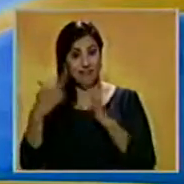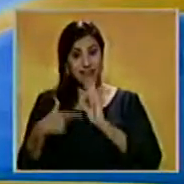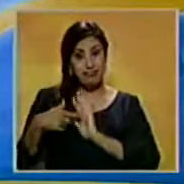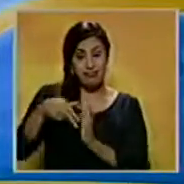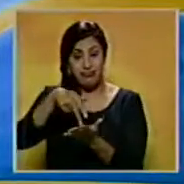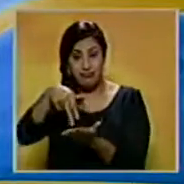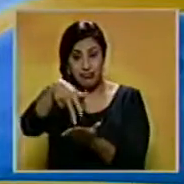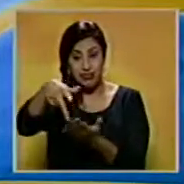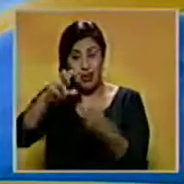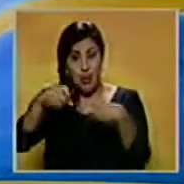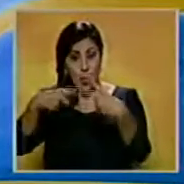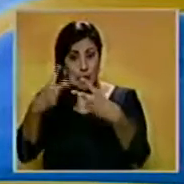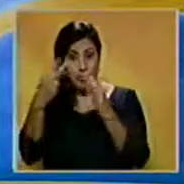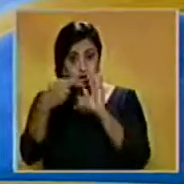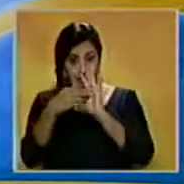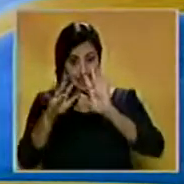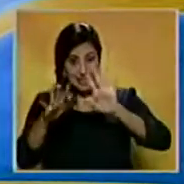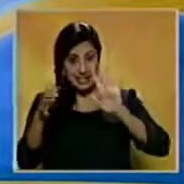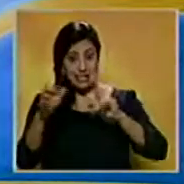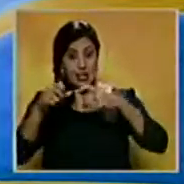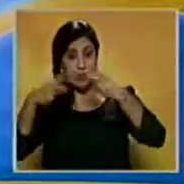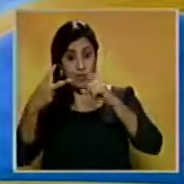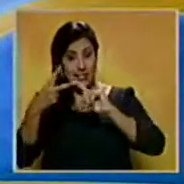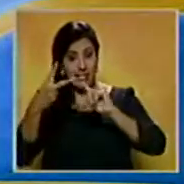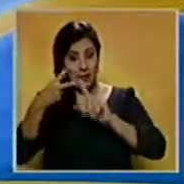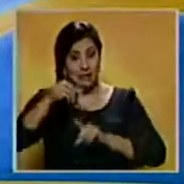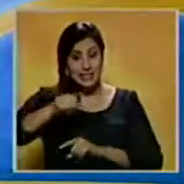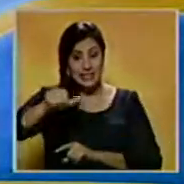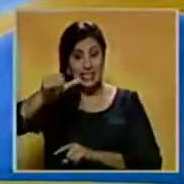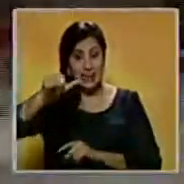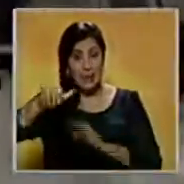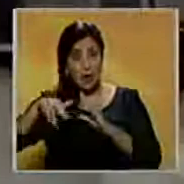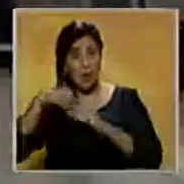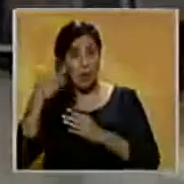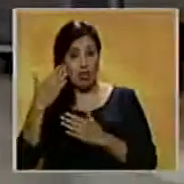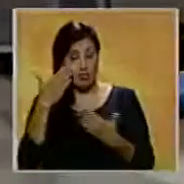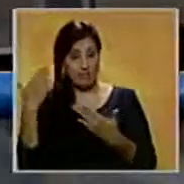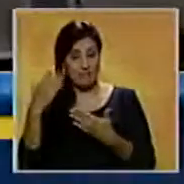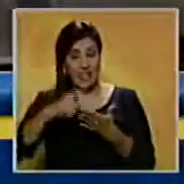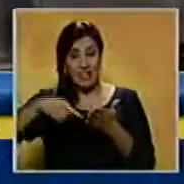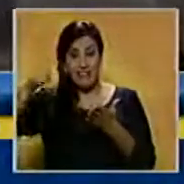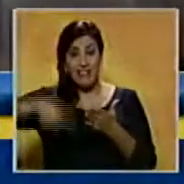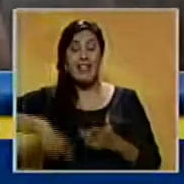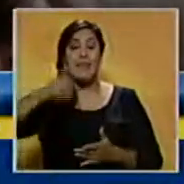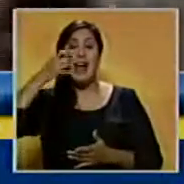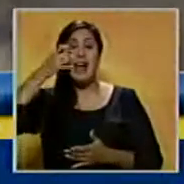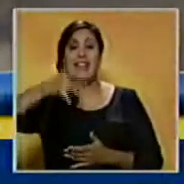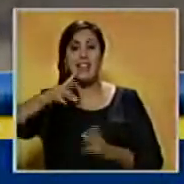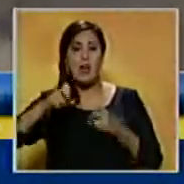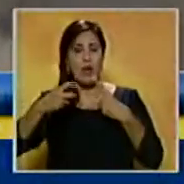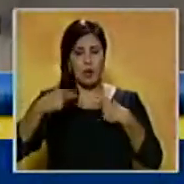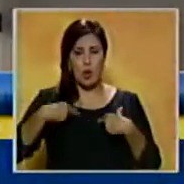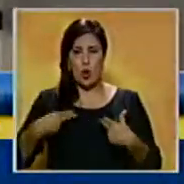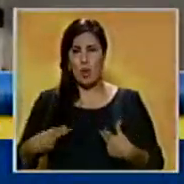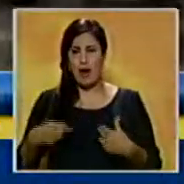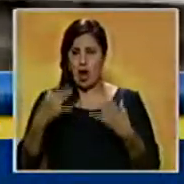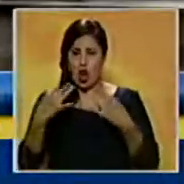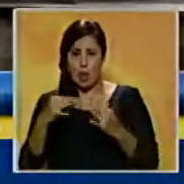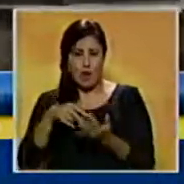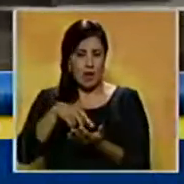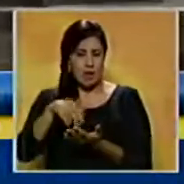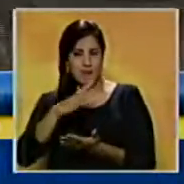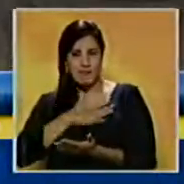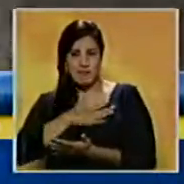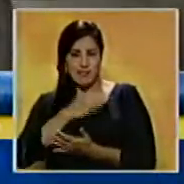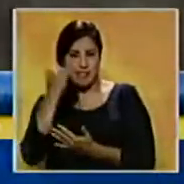Primavera-Verano 2016 en la segunda jornada de la Semana de la Moda de Milán. La firma italiana apostó por diseños más humanistas que, según la